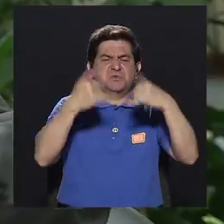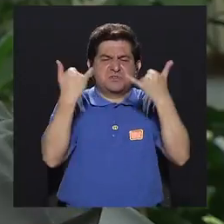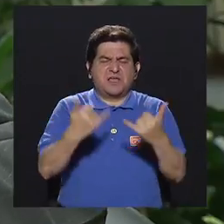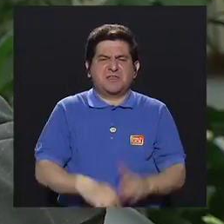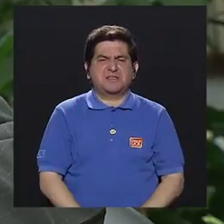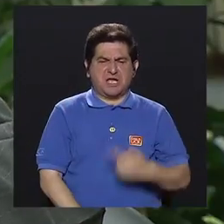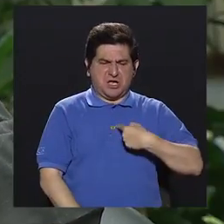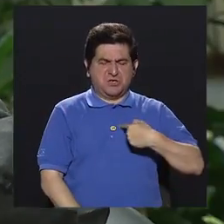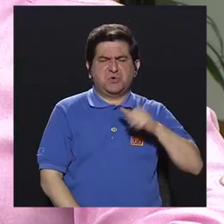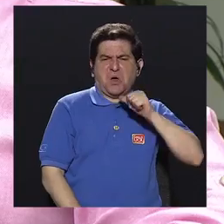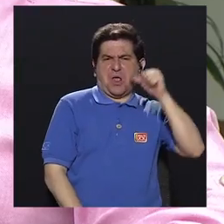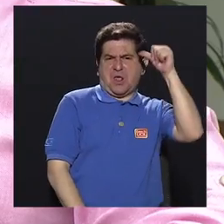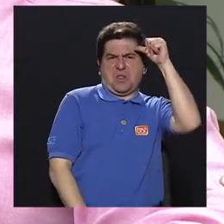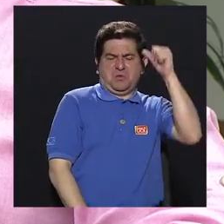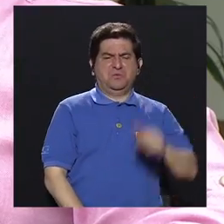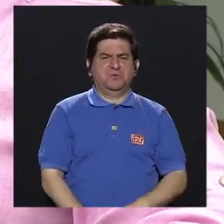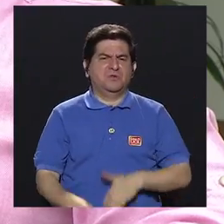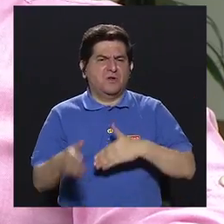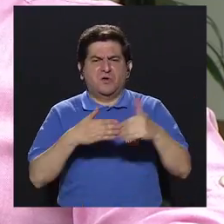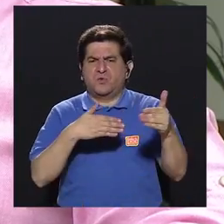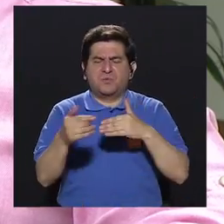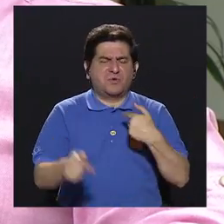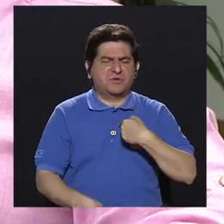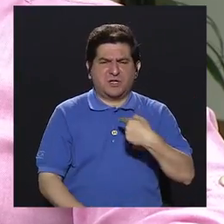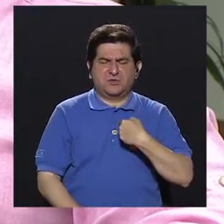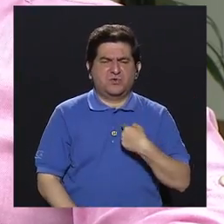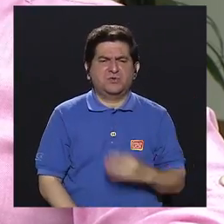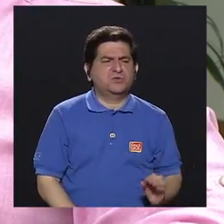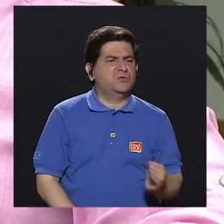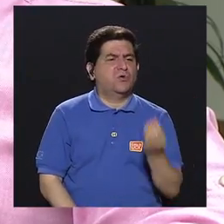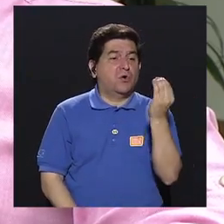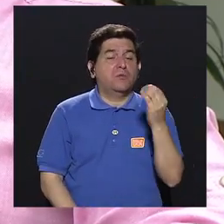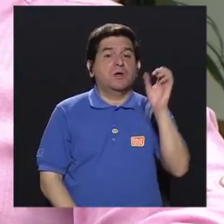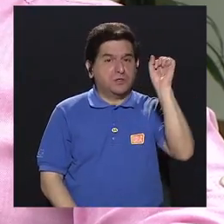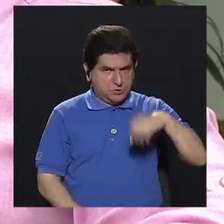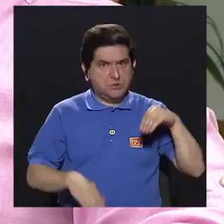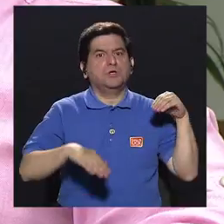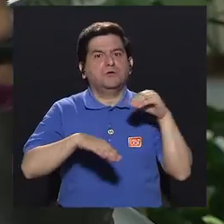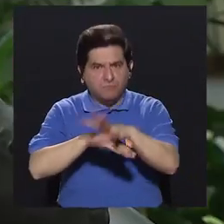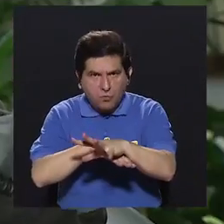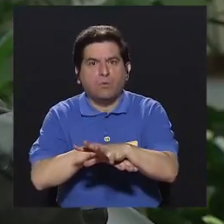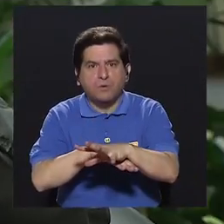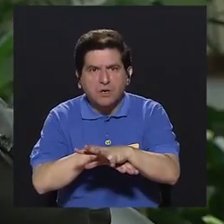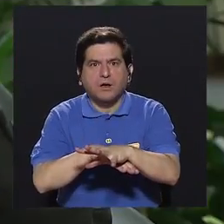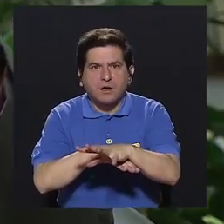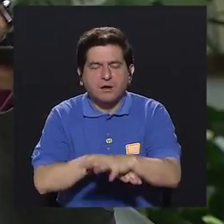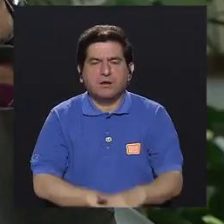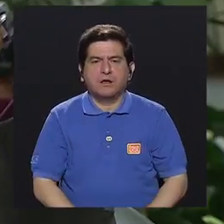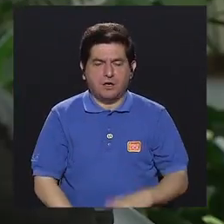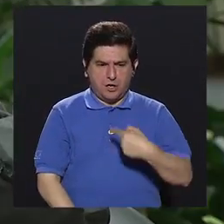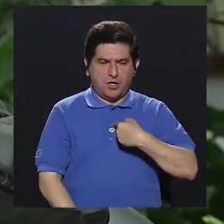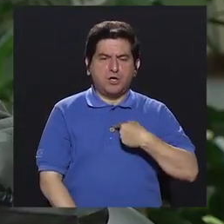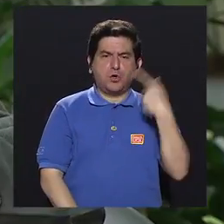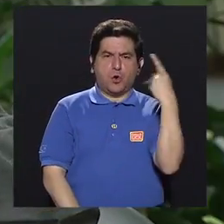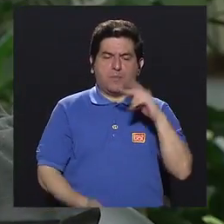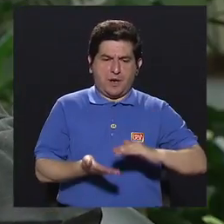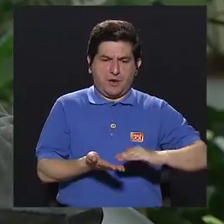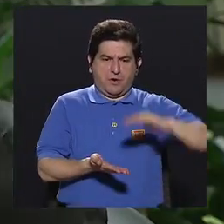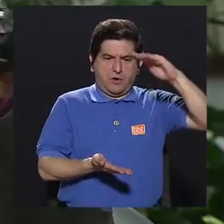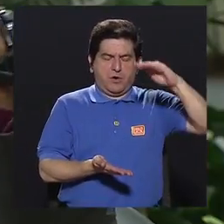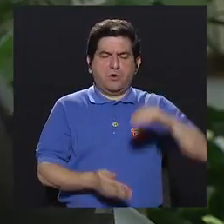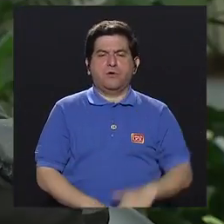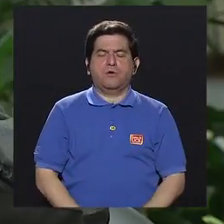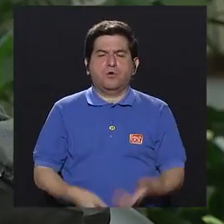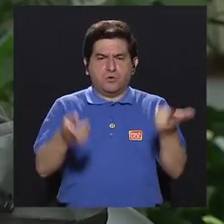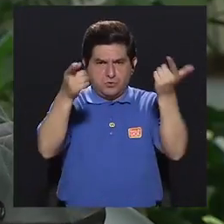cuando estamos más grandes, porque dependiendo de lo que yo haga a una edad corta, eso va a llegar a repercutir y es lo que va a poder decir si tengo un mayor riesgo